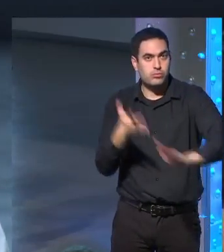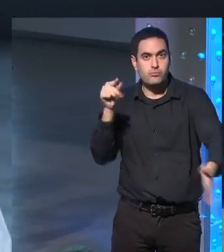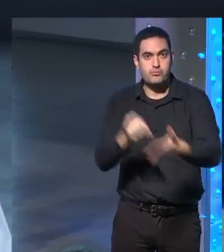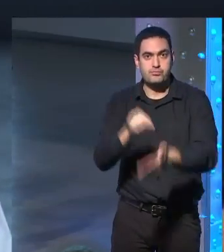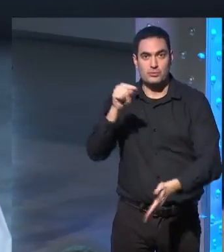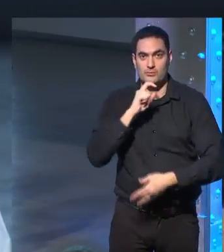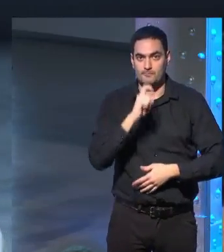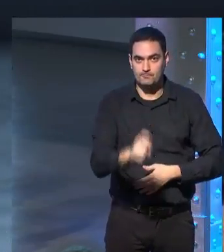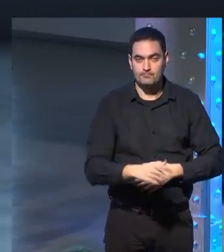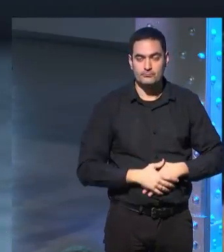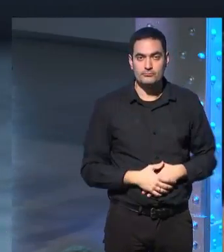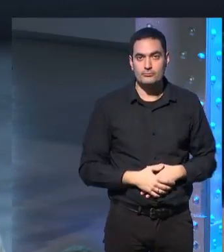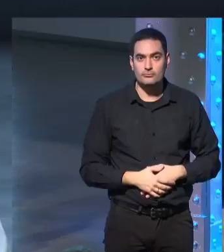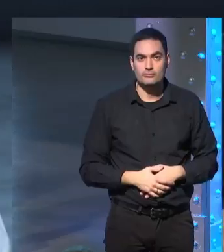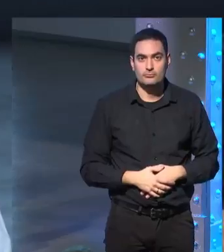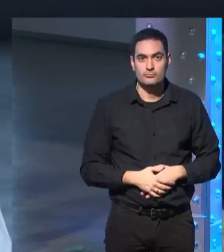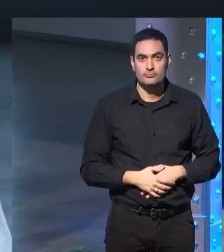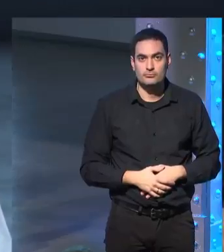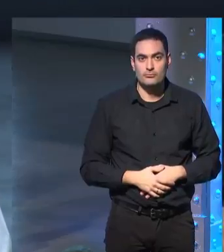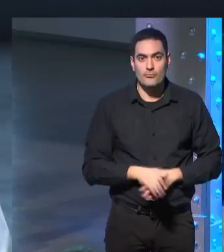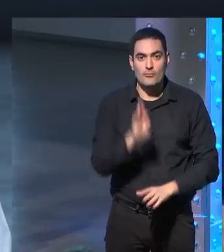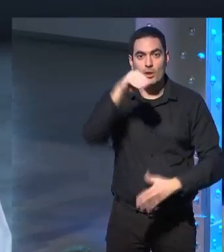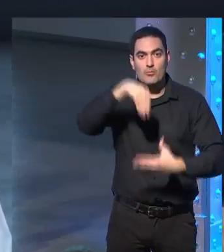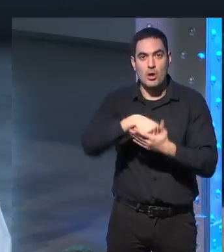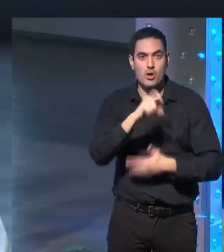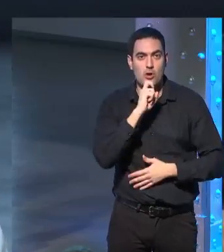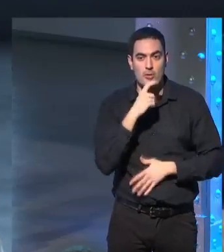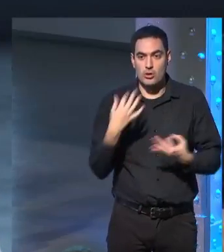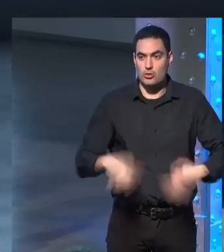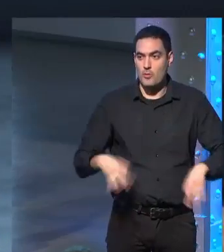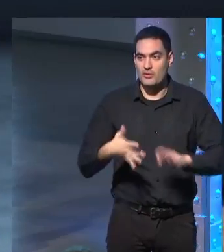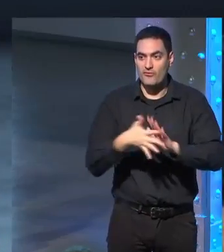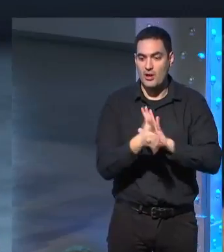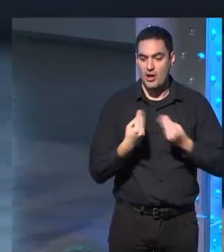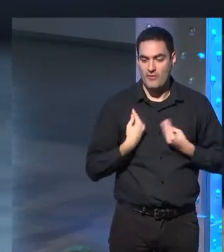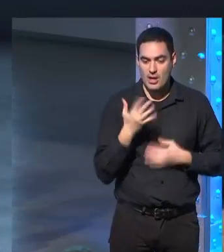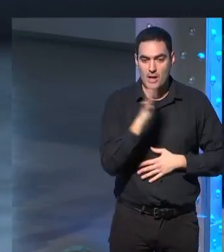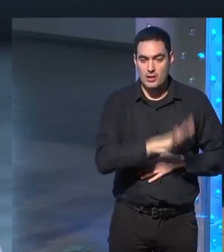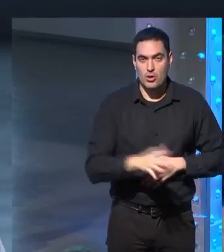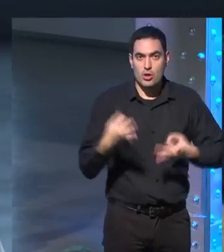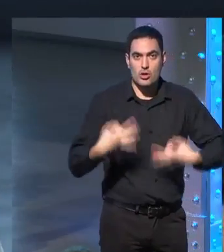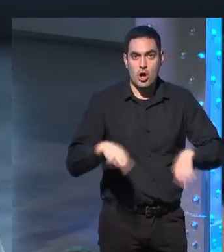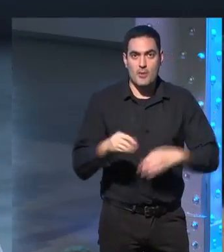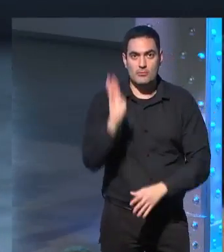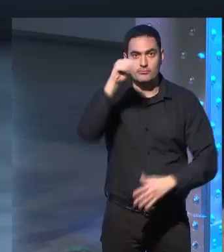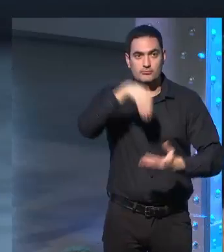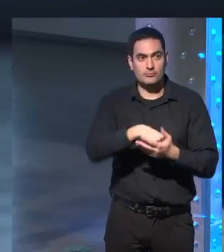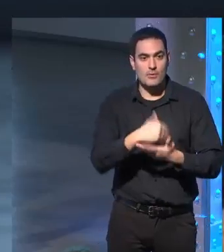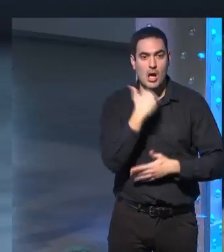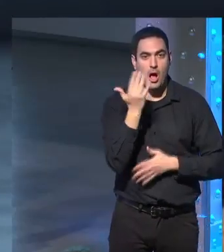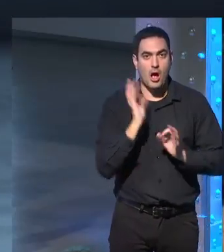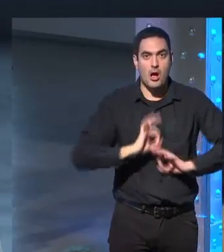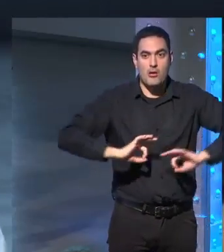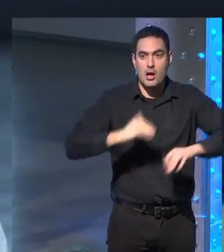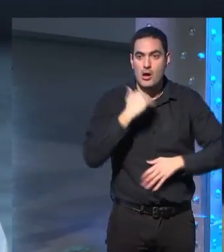vertiginosa. ¿Cómo introducirlo? Pues hay que introducirlo con muchísima normalidad, porque forma parte de la vida de los niños, no como algo excepcional, no